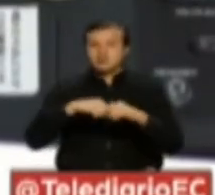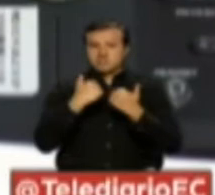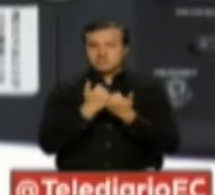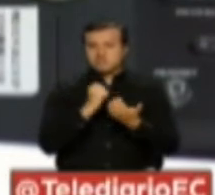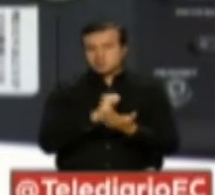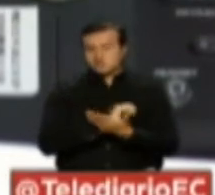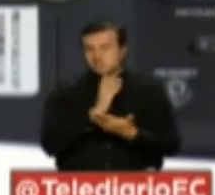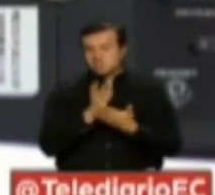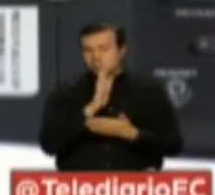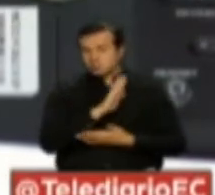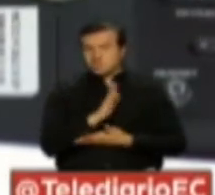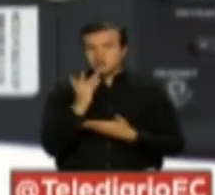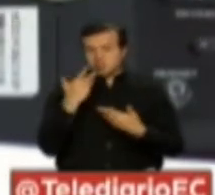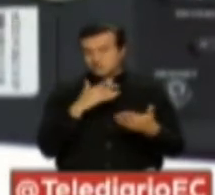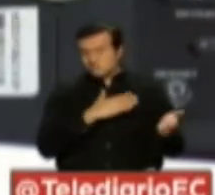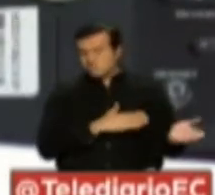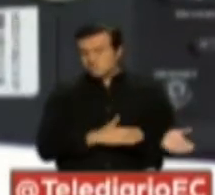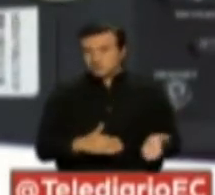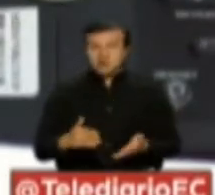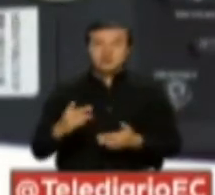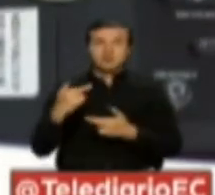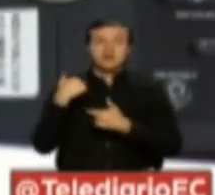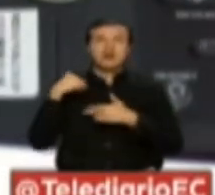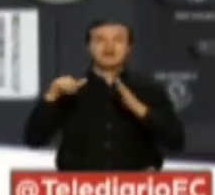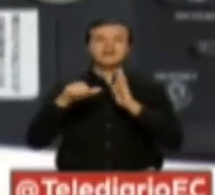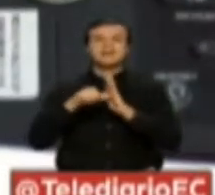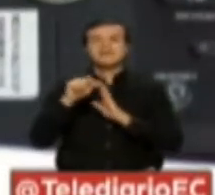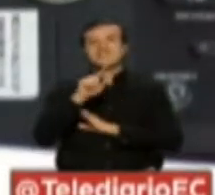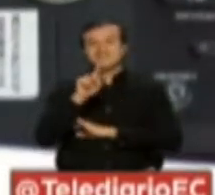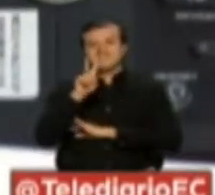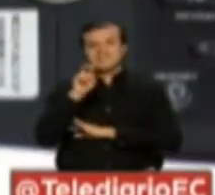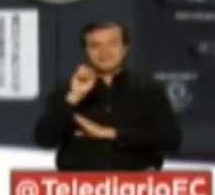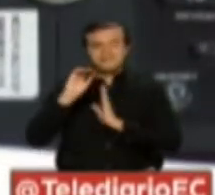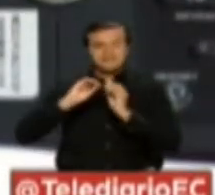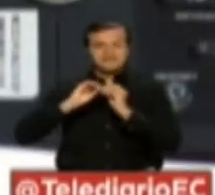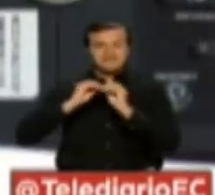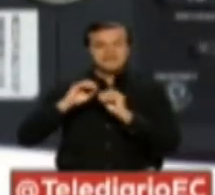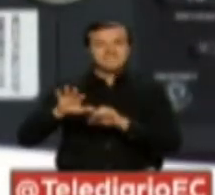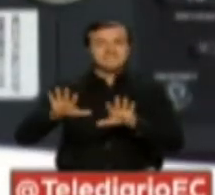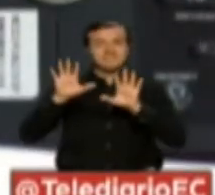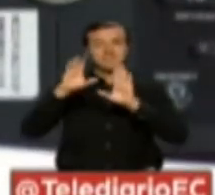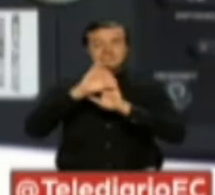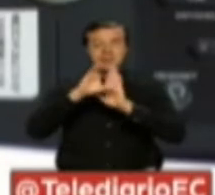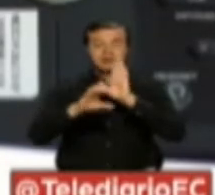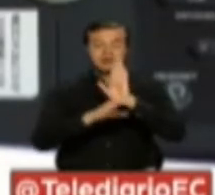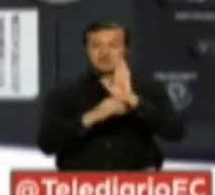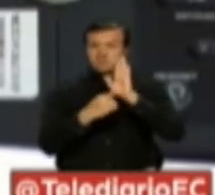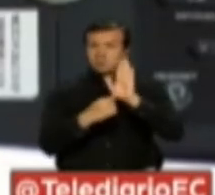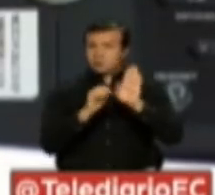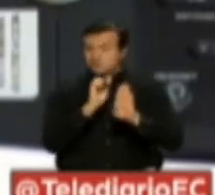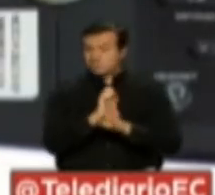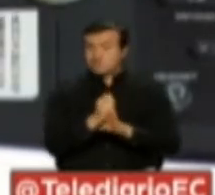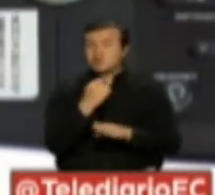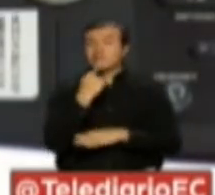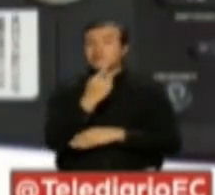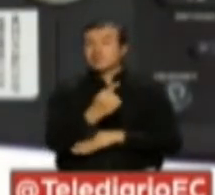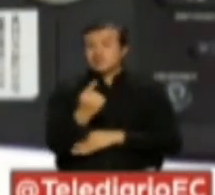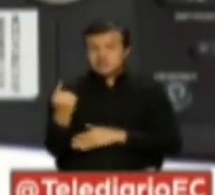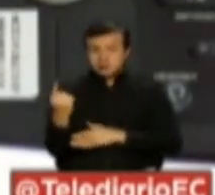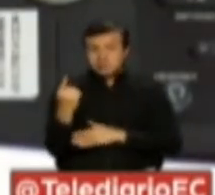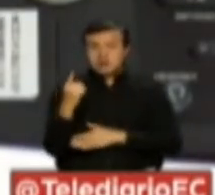Nacional está determinada en función del artículo 120, numeral 10 de la Constitución de la República, que establece que